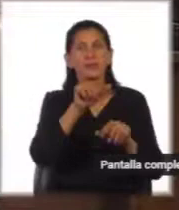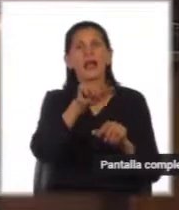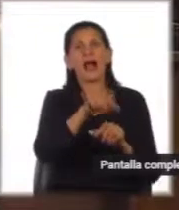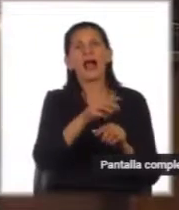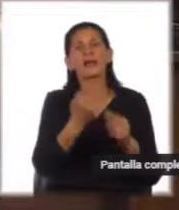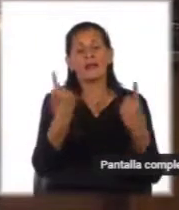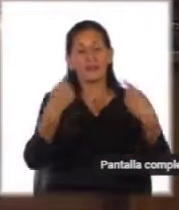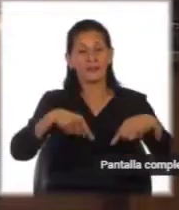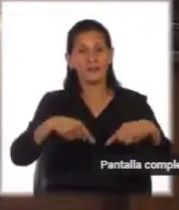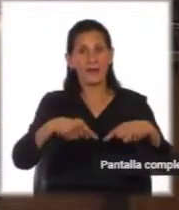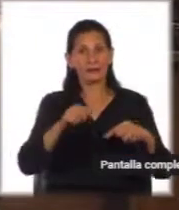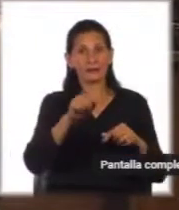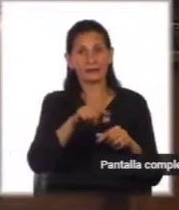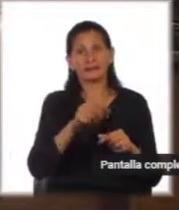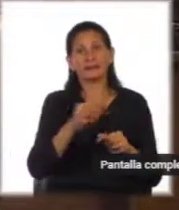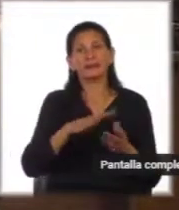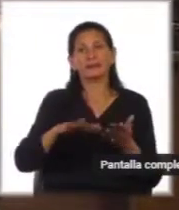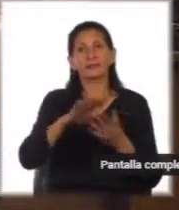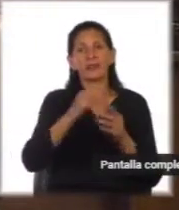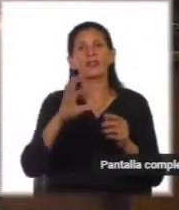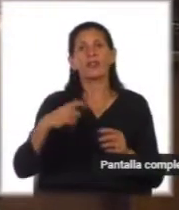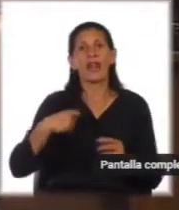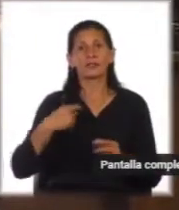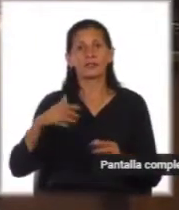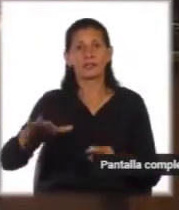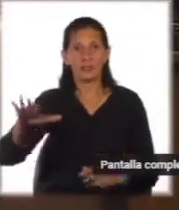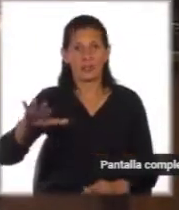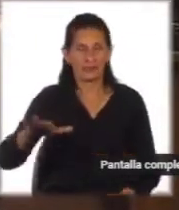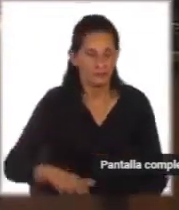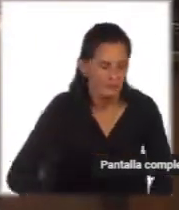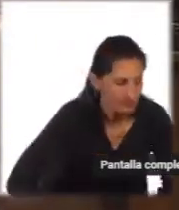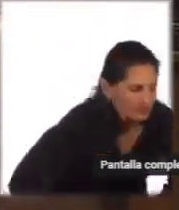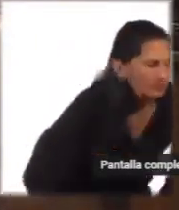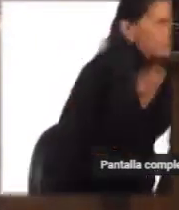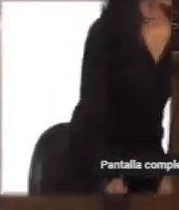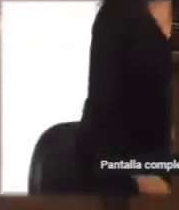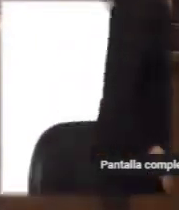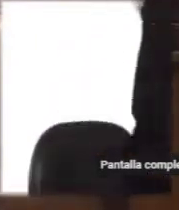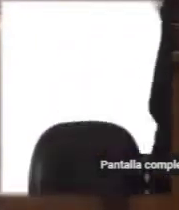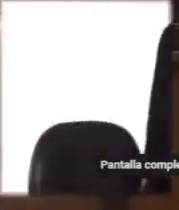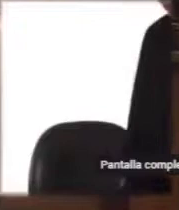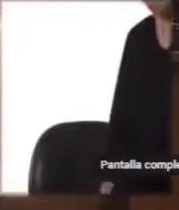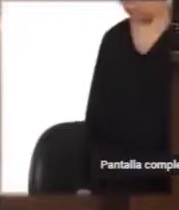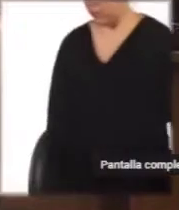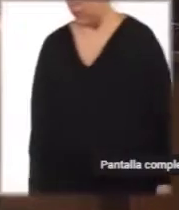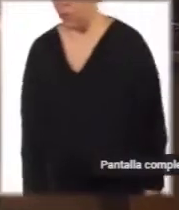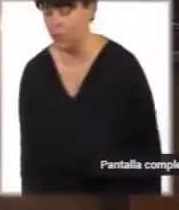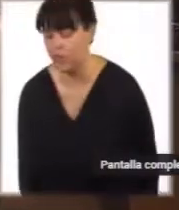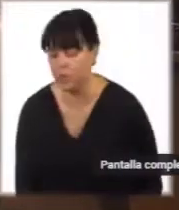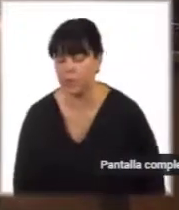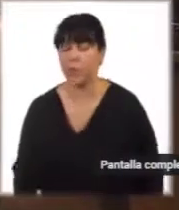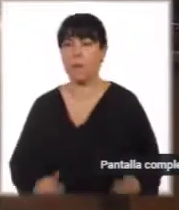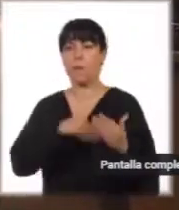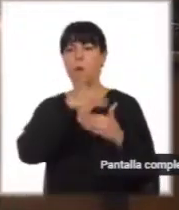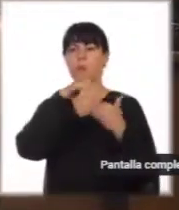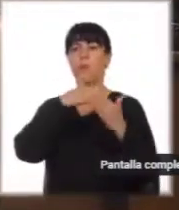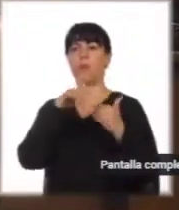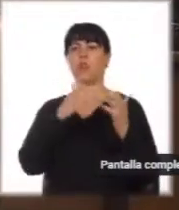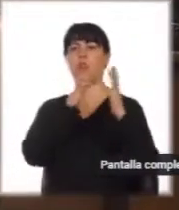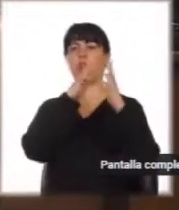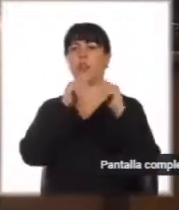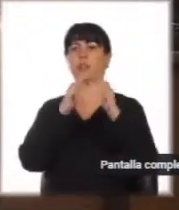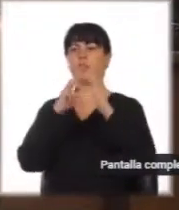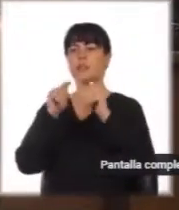debate en el seno de la sociedad. Movimiento y organización necesaria para